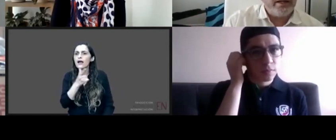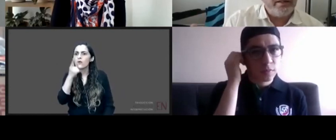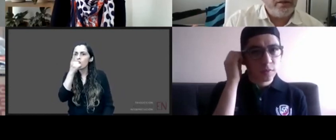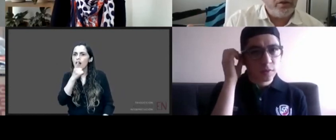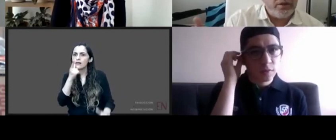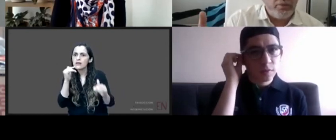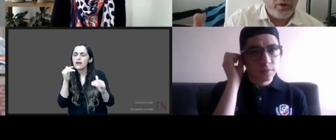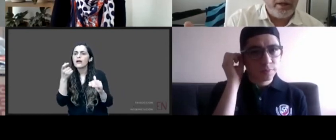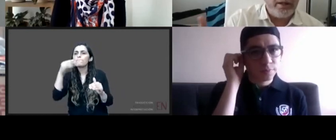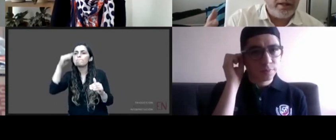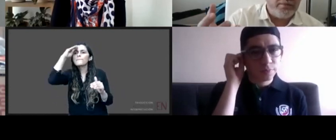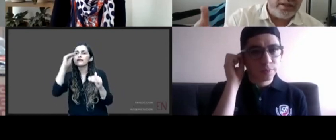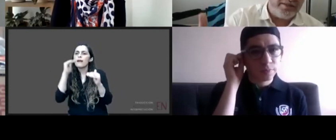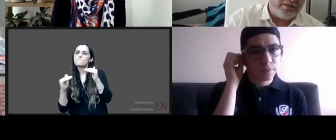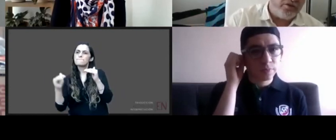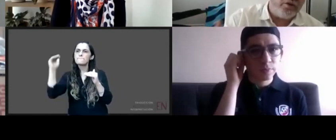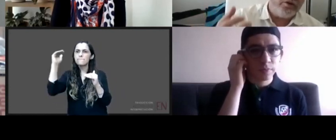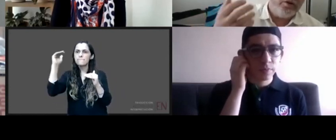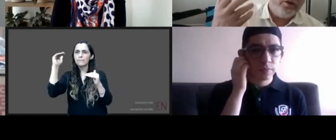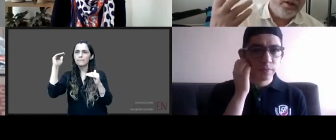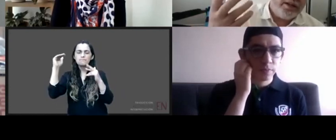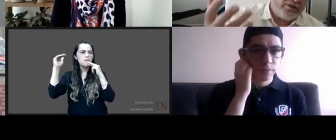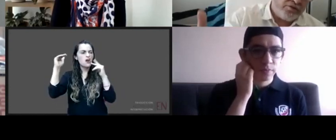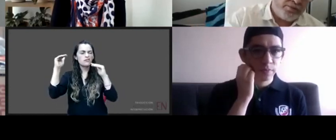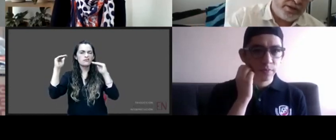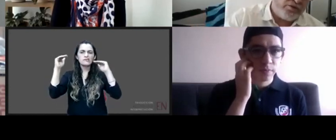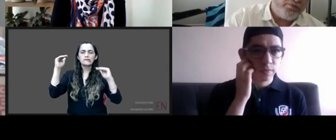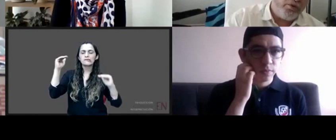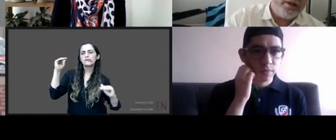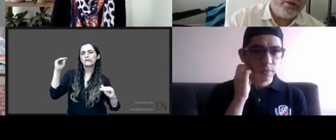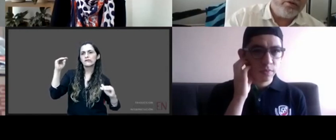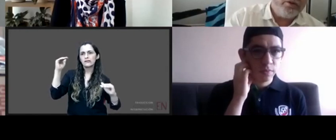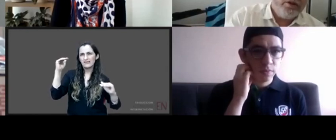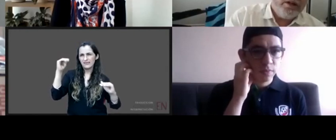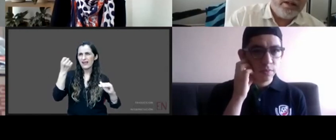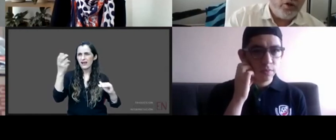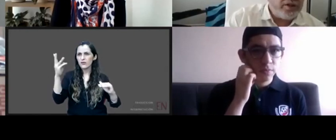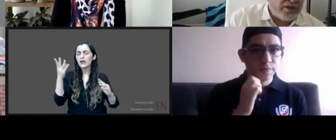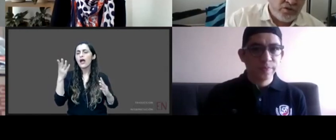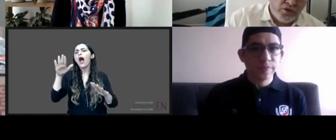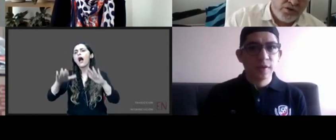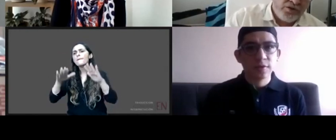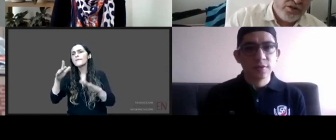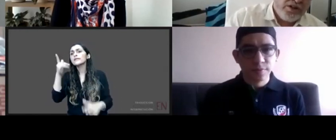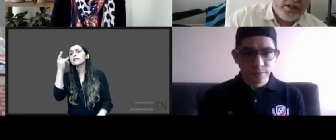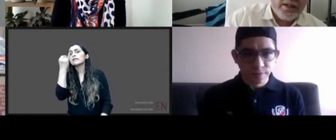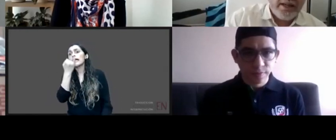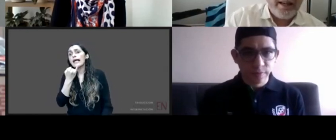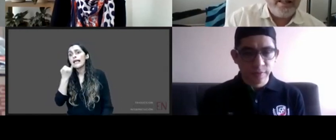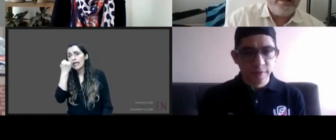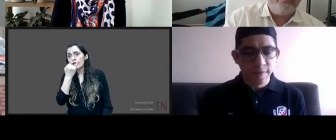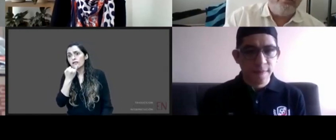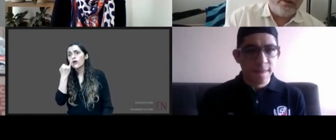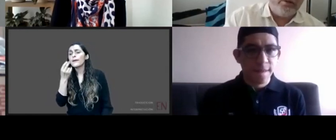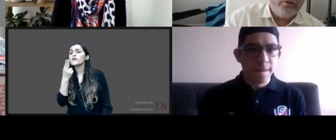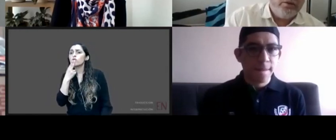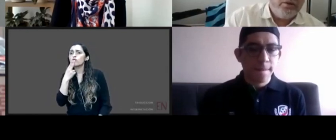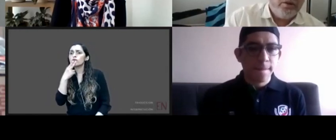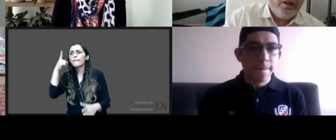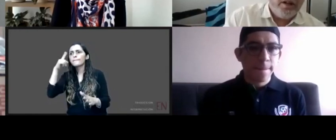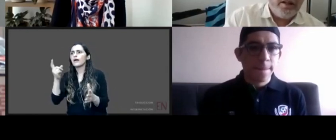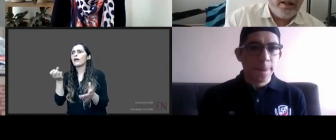para el ejercicio del poder de la administración en los espacios públicos y otras no, genera